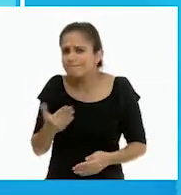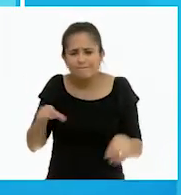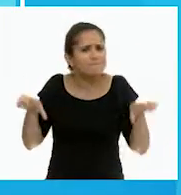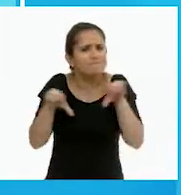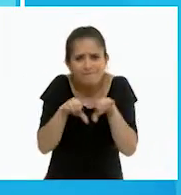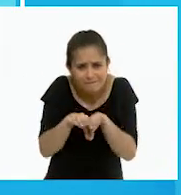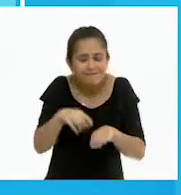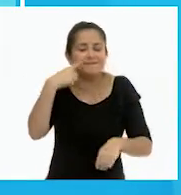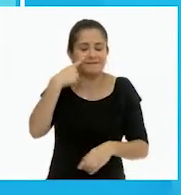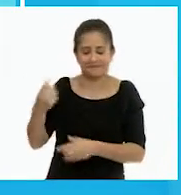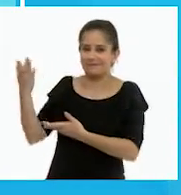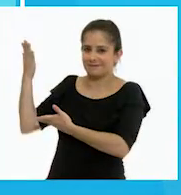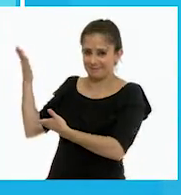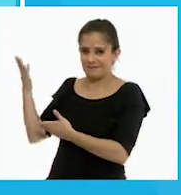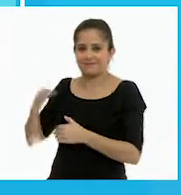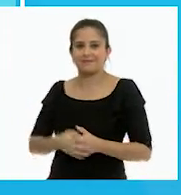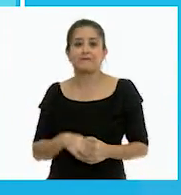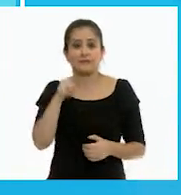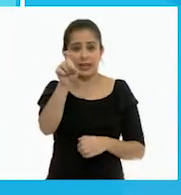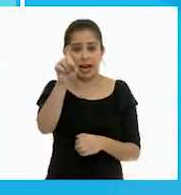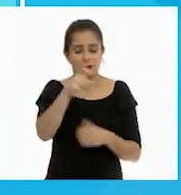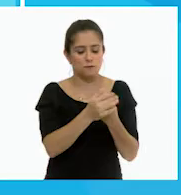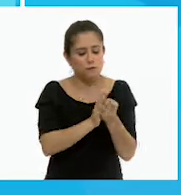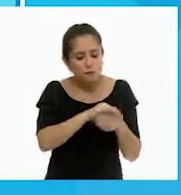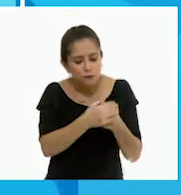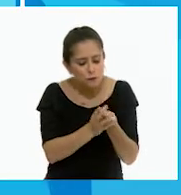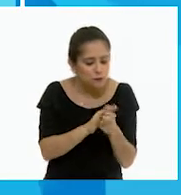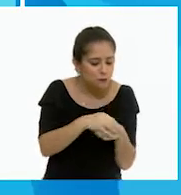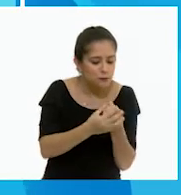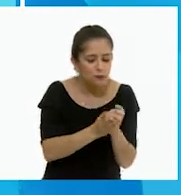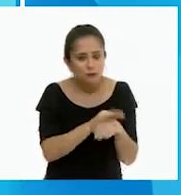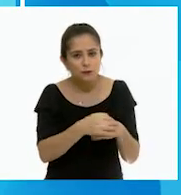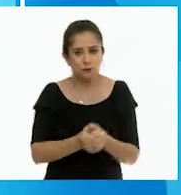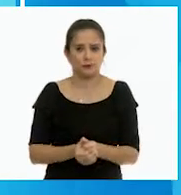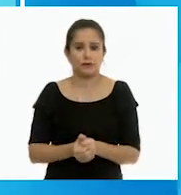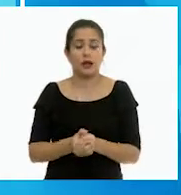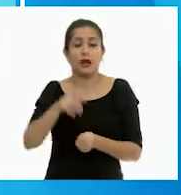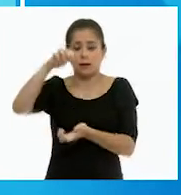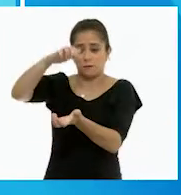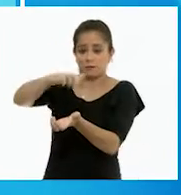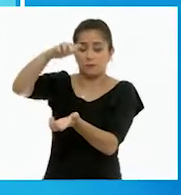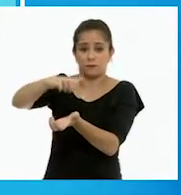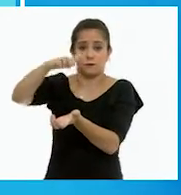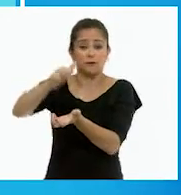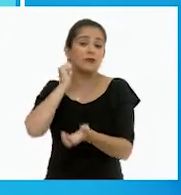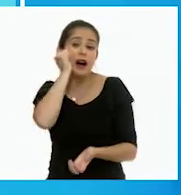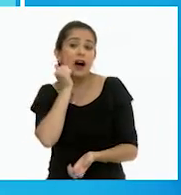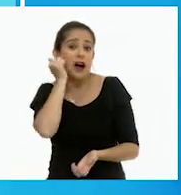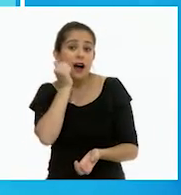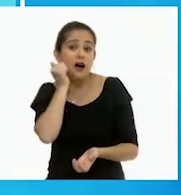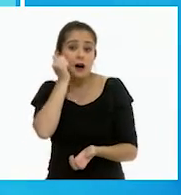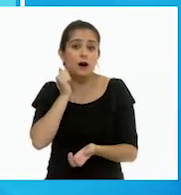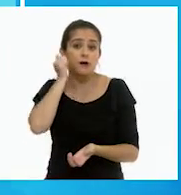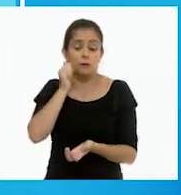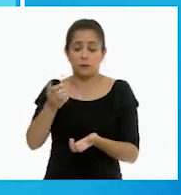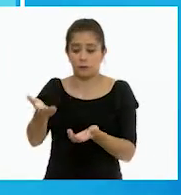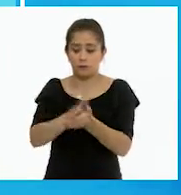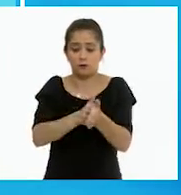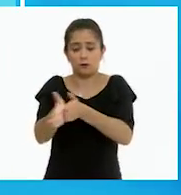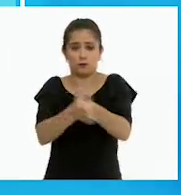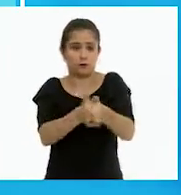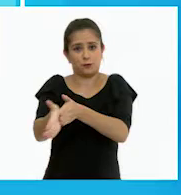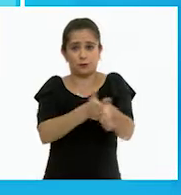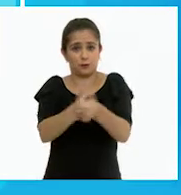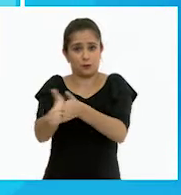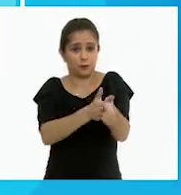hacerlo correctamente. Moja tus manos. Usa suficiente jabón. Frota tus palmas una